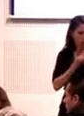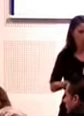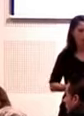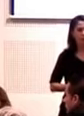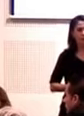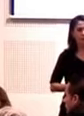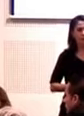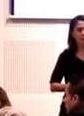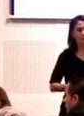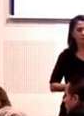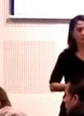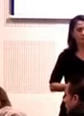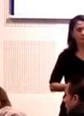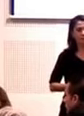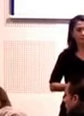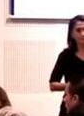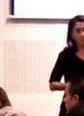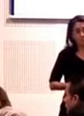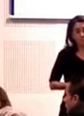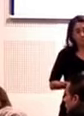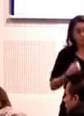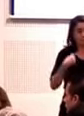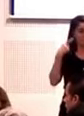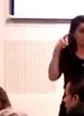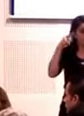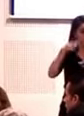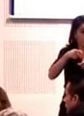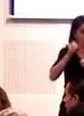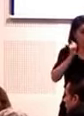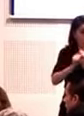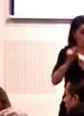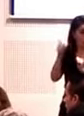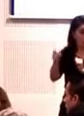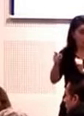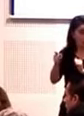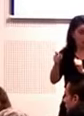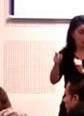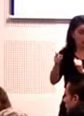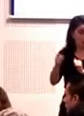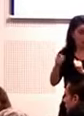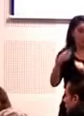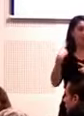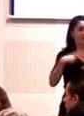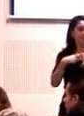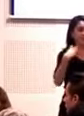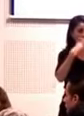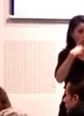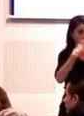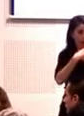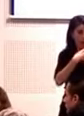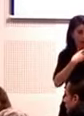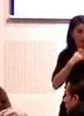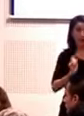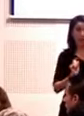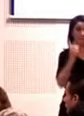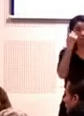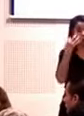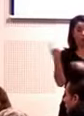y bueno, la idea era pues que me hiciera una felación, claro. Lo primero que tienes que negociar,